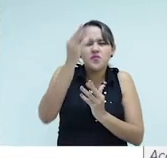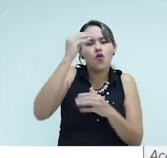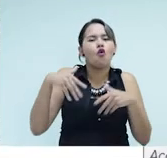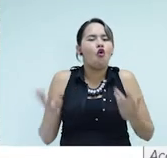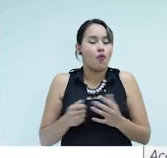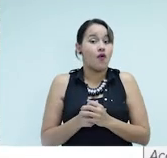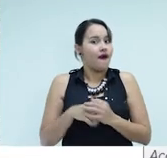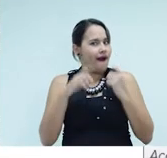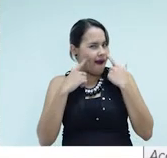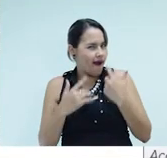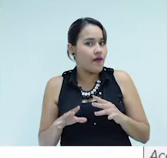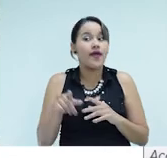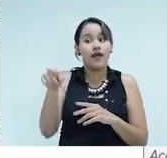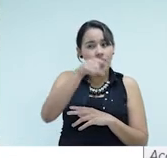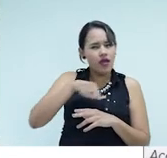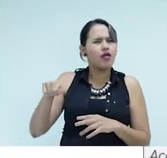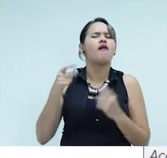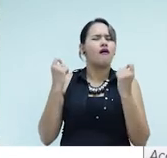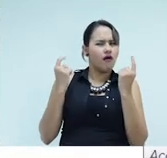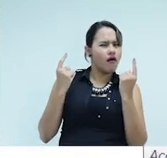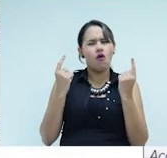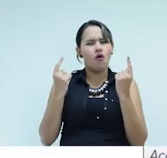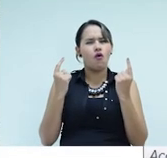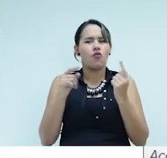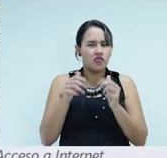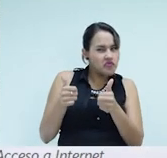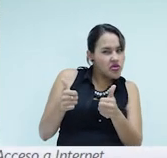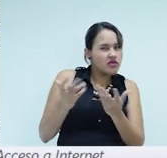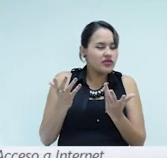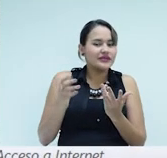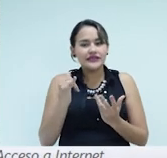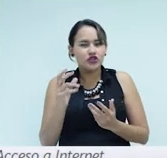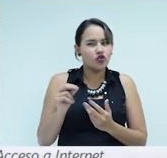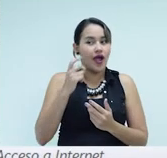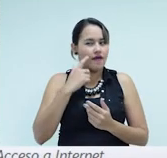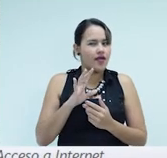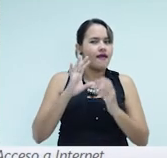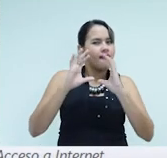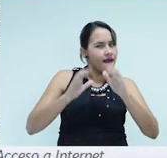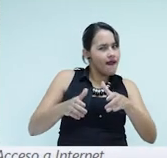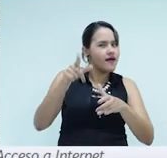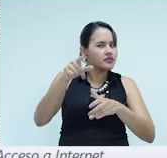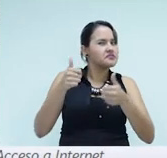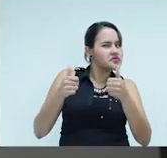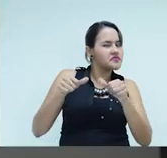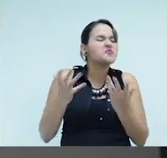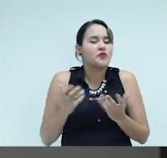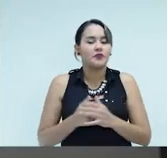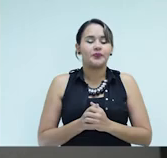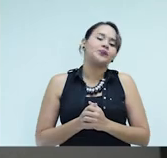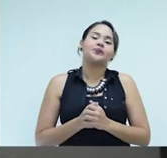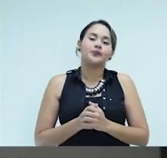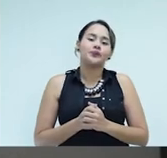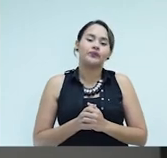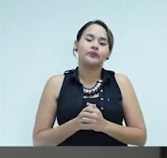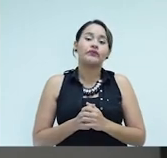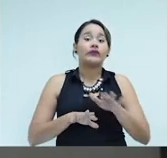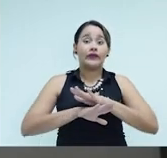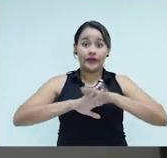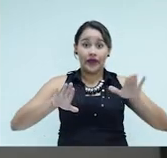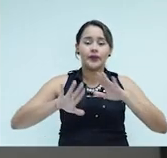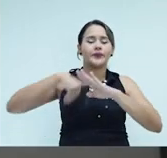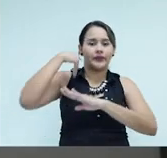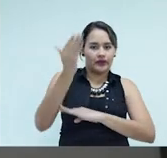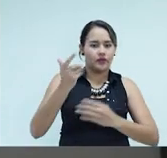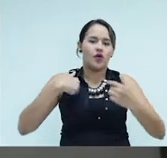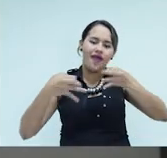adquiridas durante esta unidad. Este es uno de los productos finales que ellos tienen que hacer. Esta es la preparación de arepa con huevos